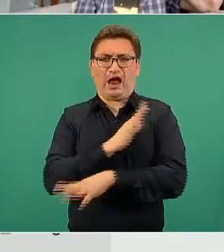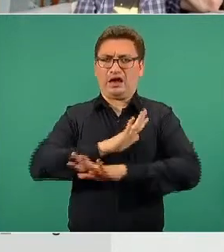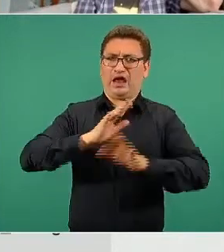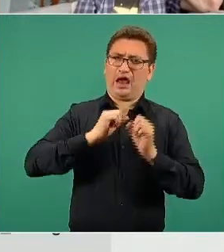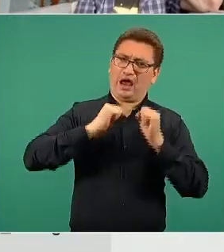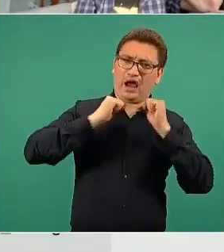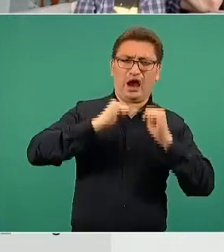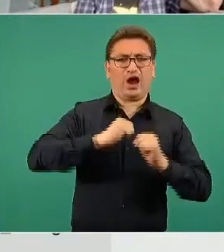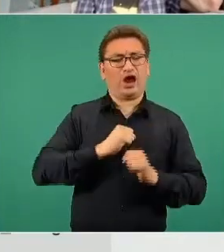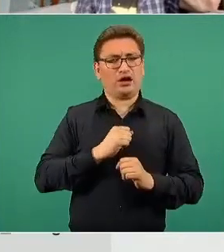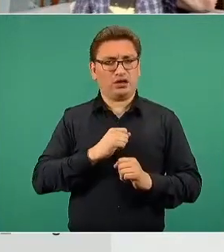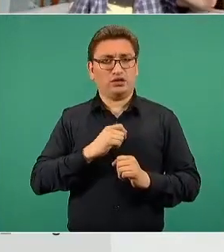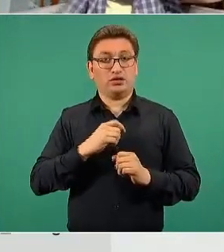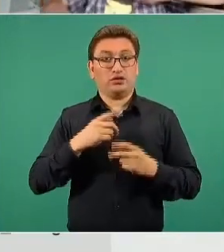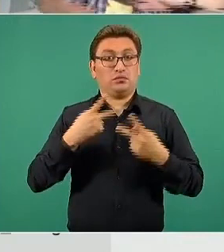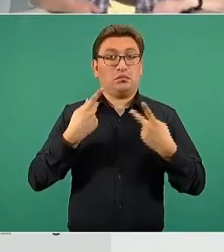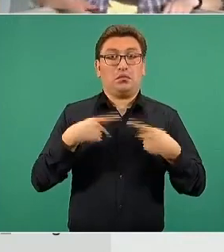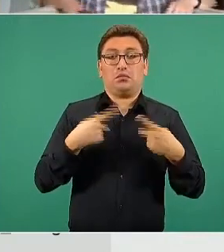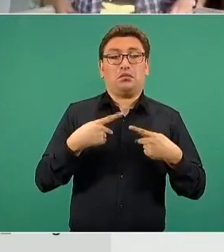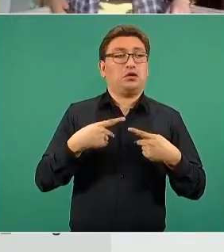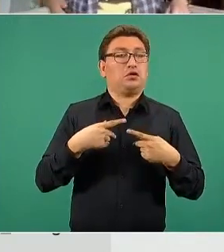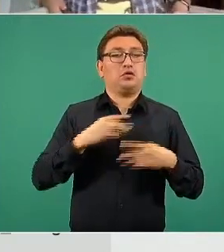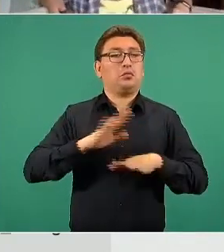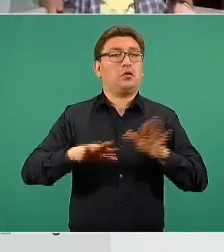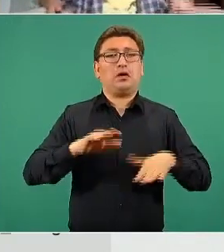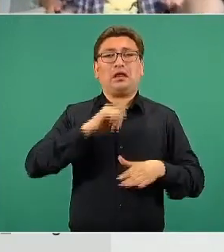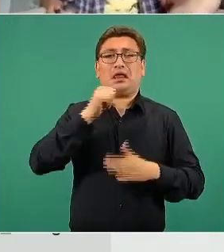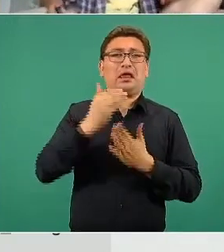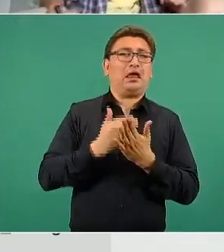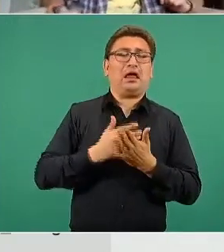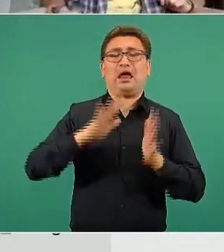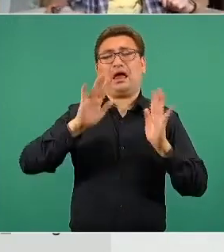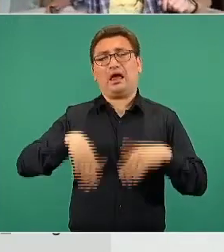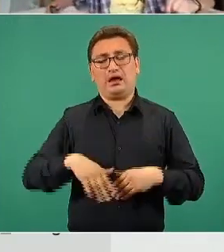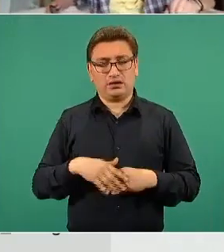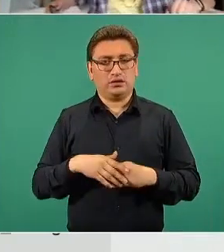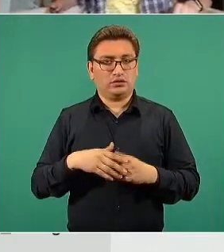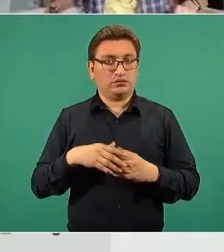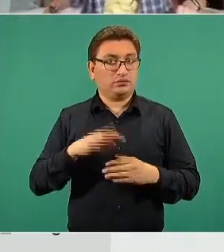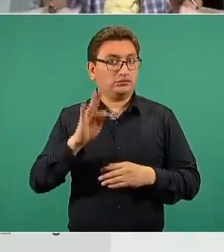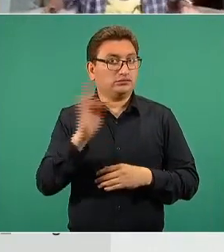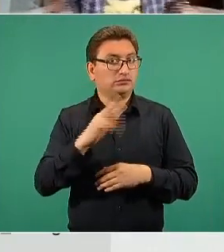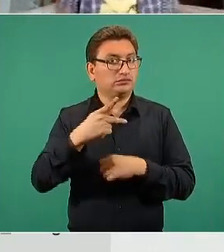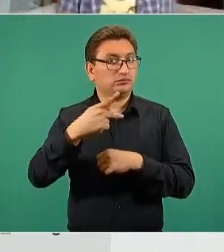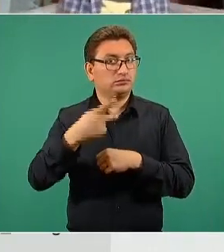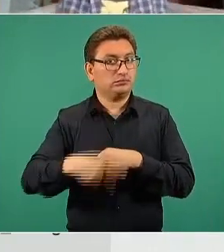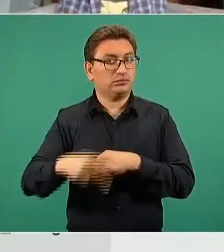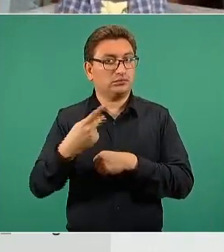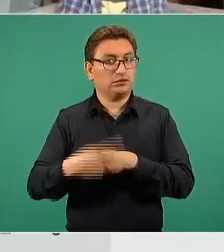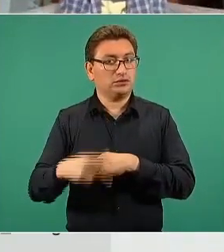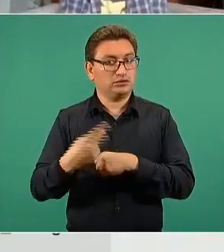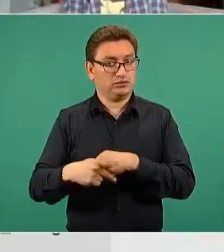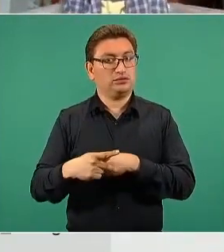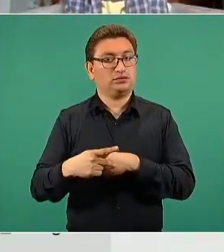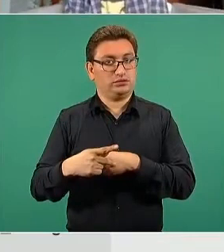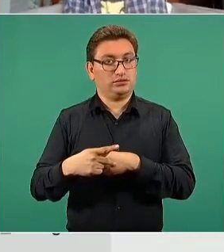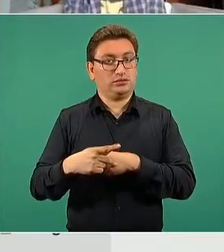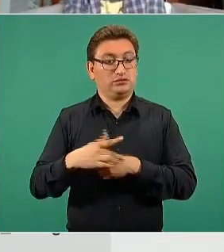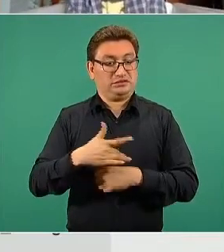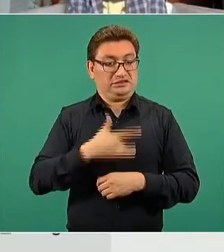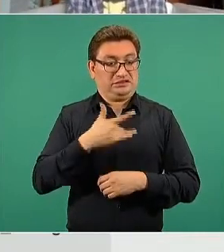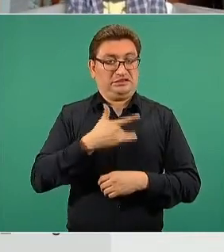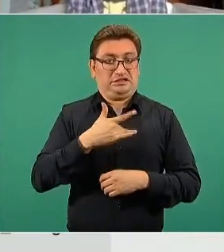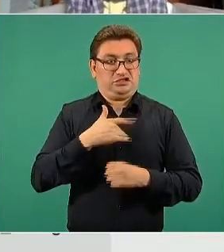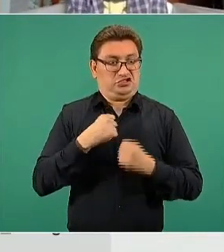ya empieza a disminuir las muertes. Entonces no sé si haya también un peligro de una falsa sensación